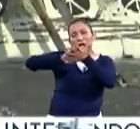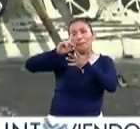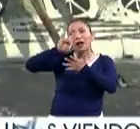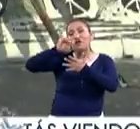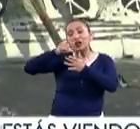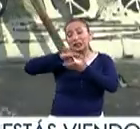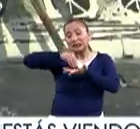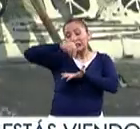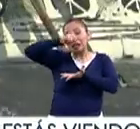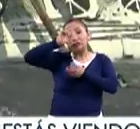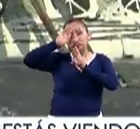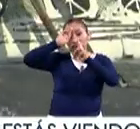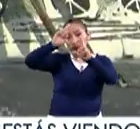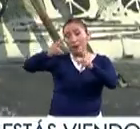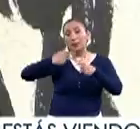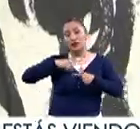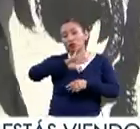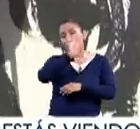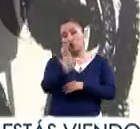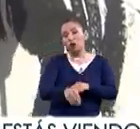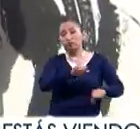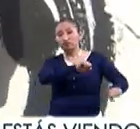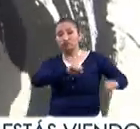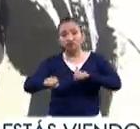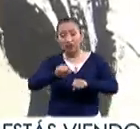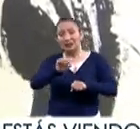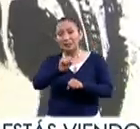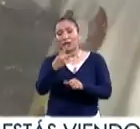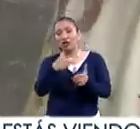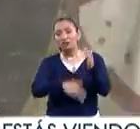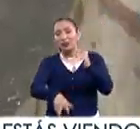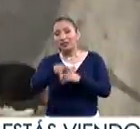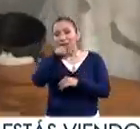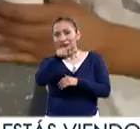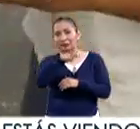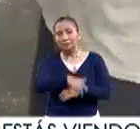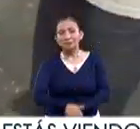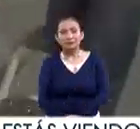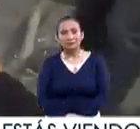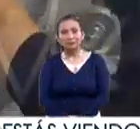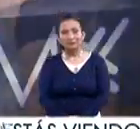las cenizas, homenaje a las víctimas de los sismos de septiembre de 2017.